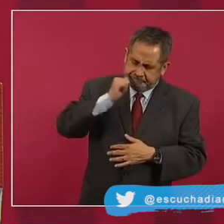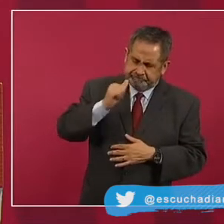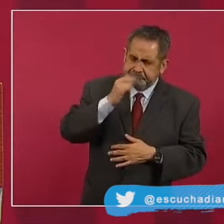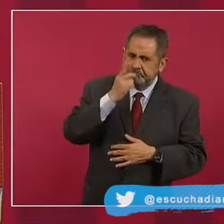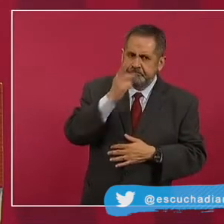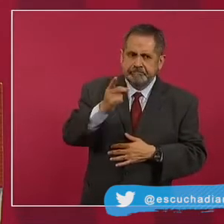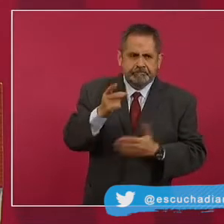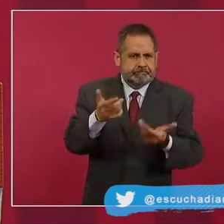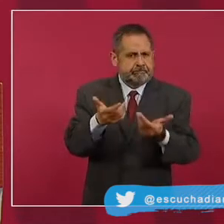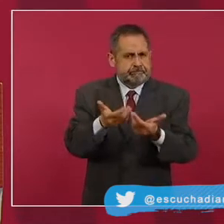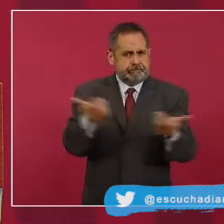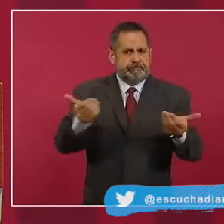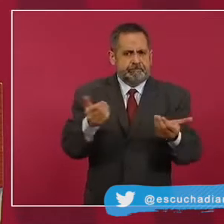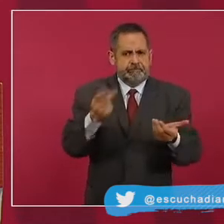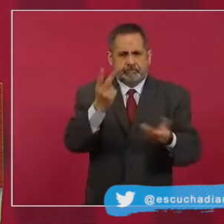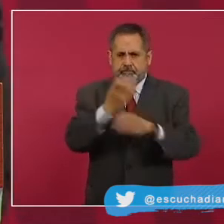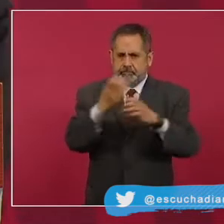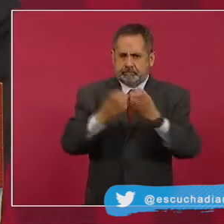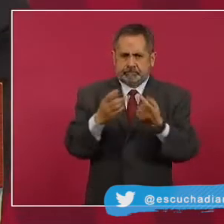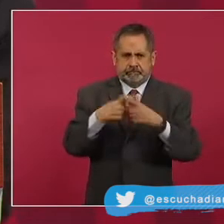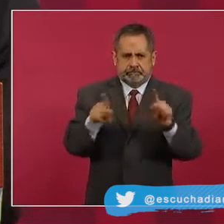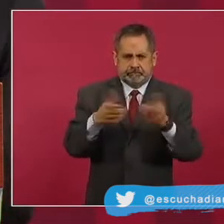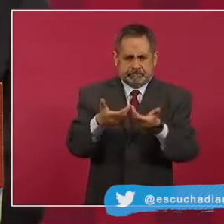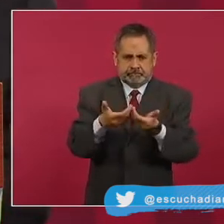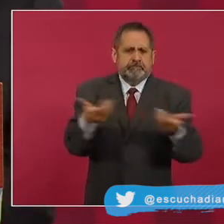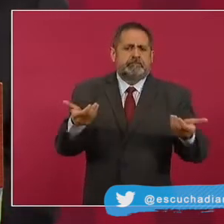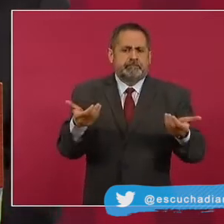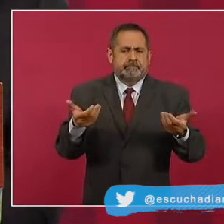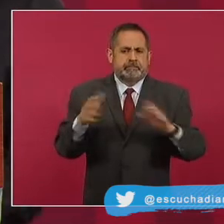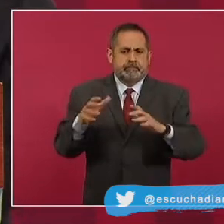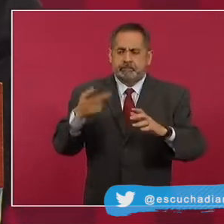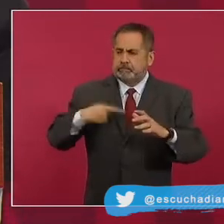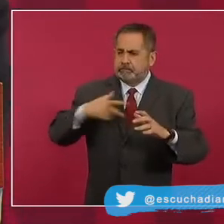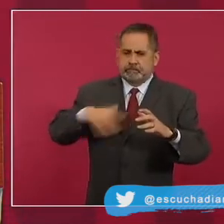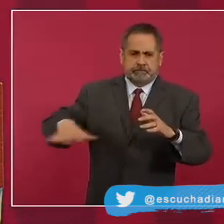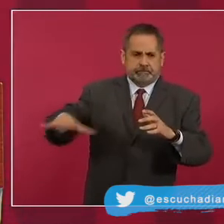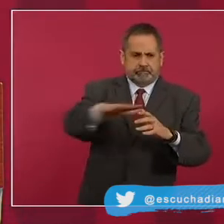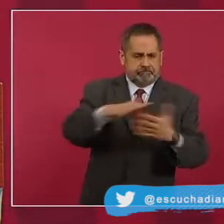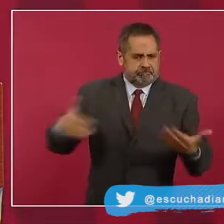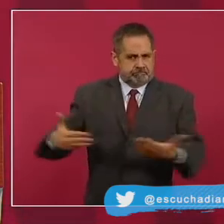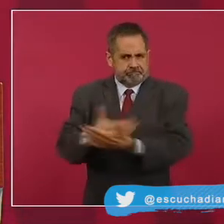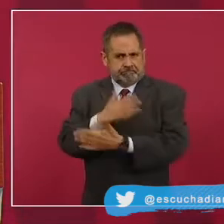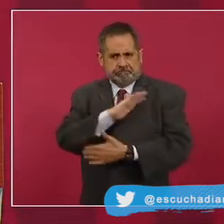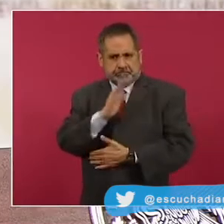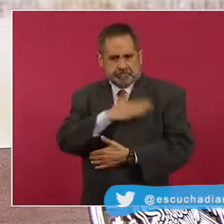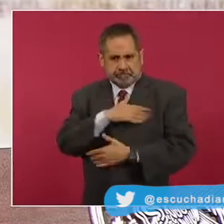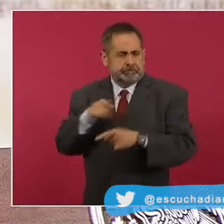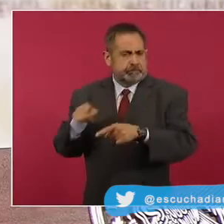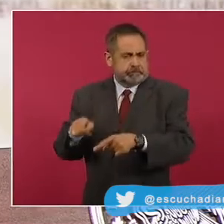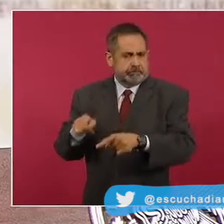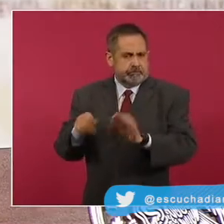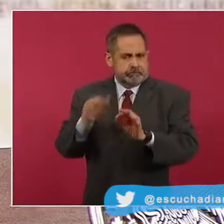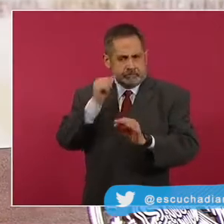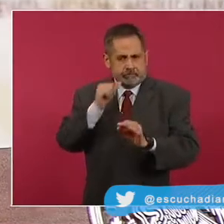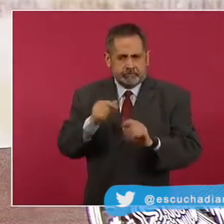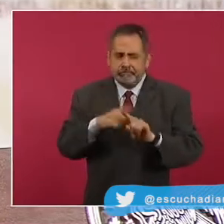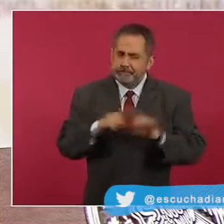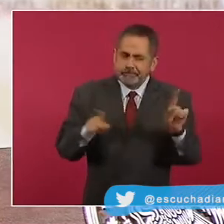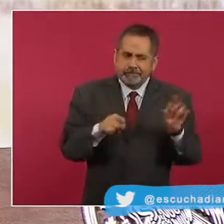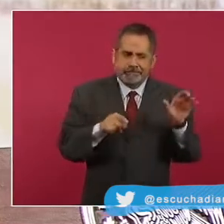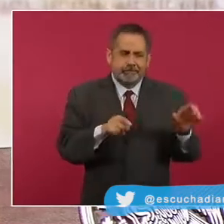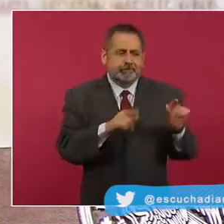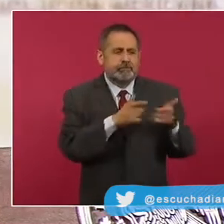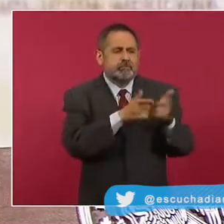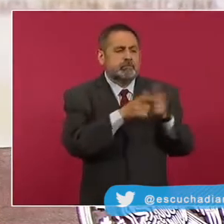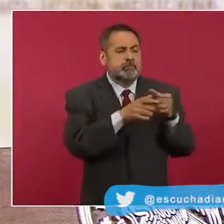separado distinguir al pueblo español con las